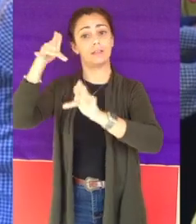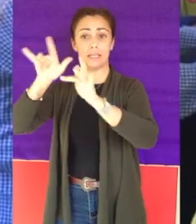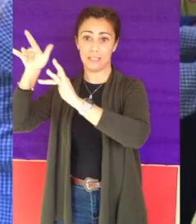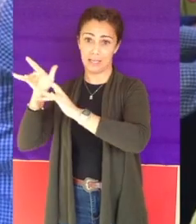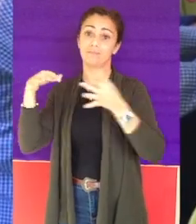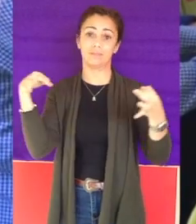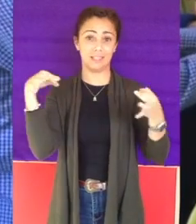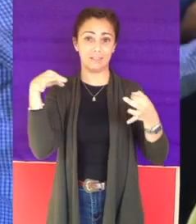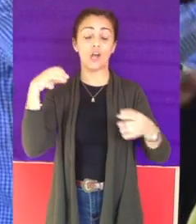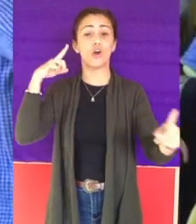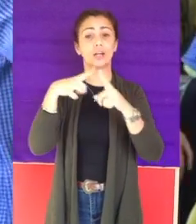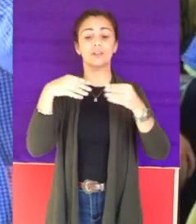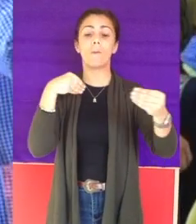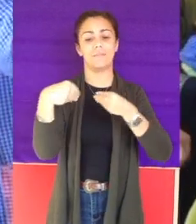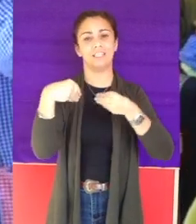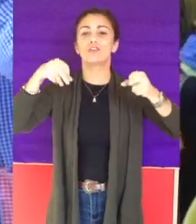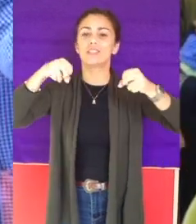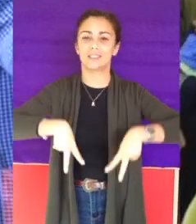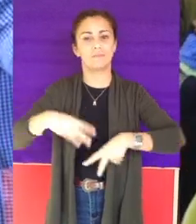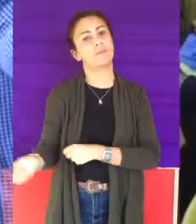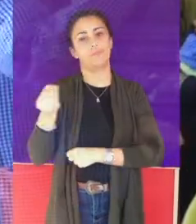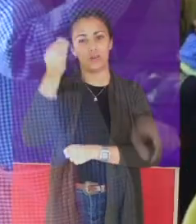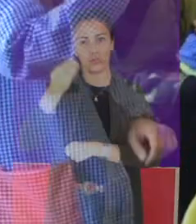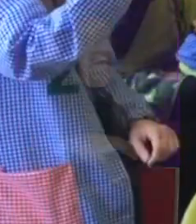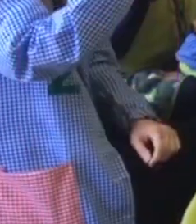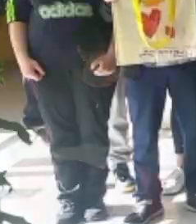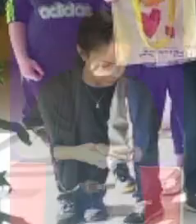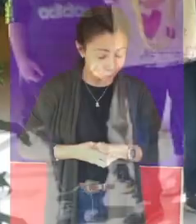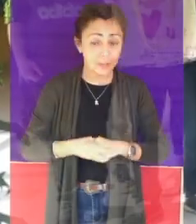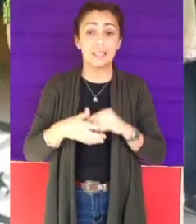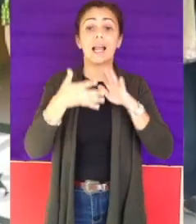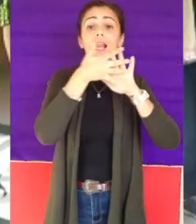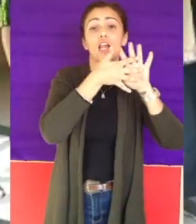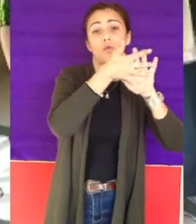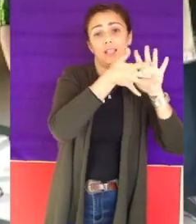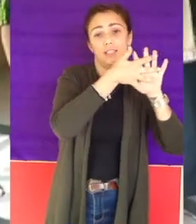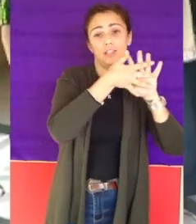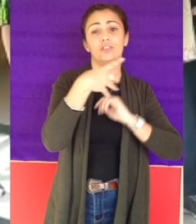Sensibilizar en la escuela. Mejor sin plásticos.